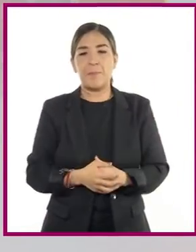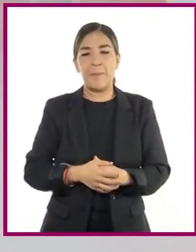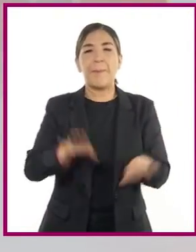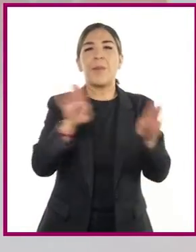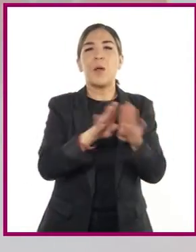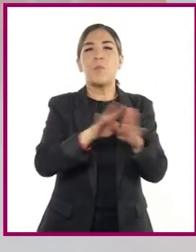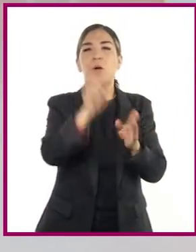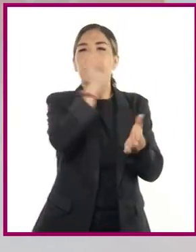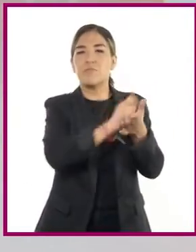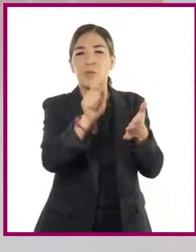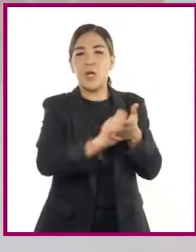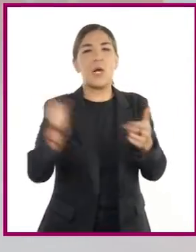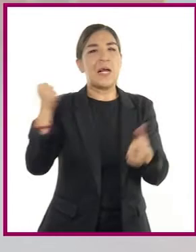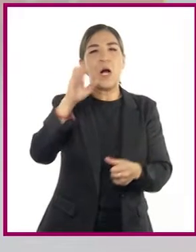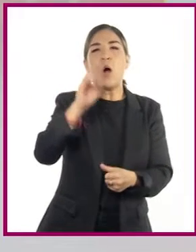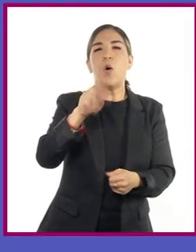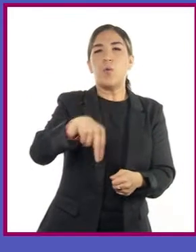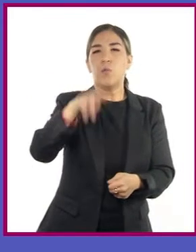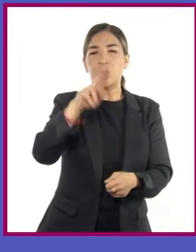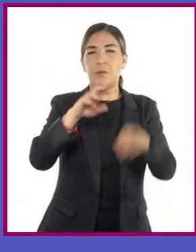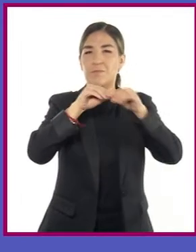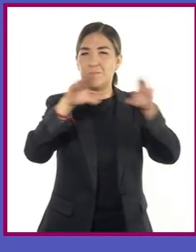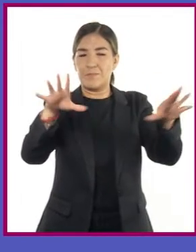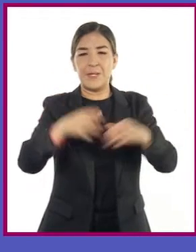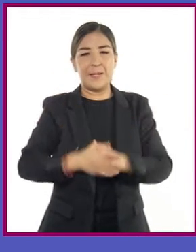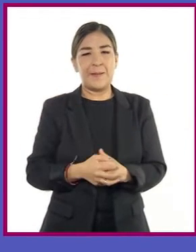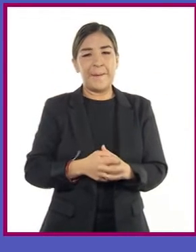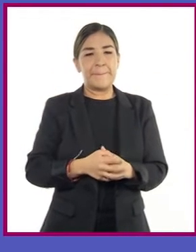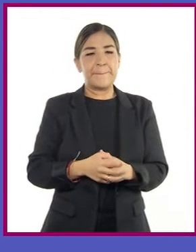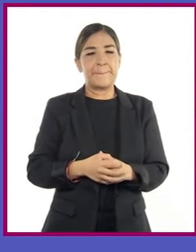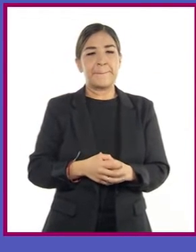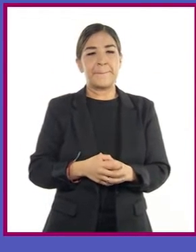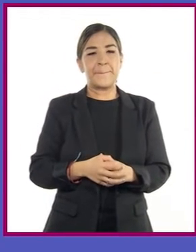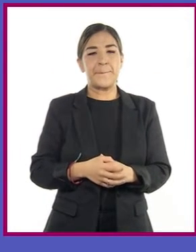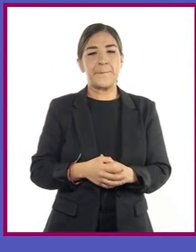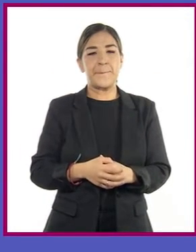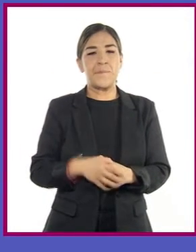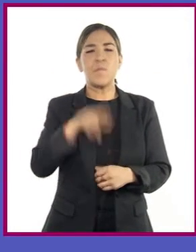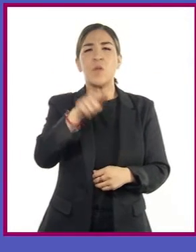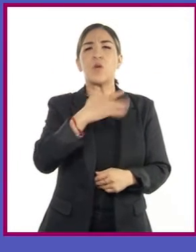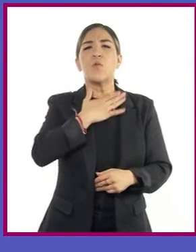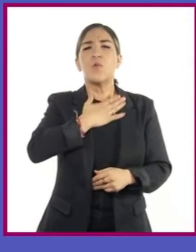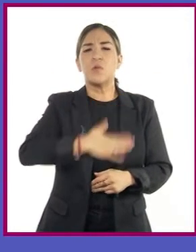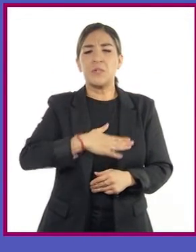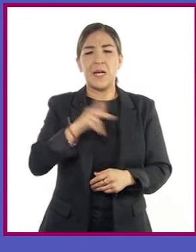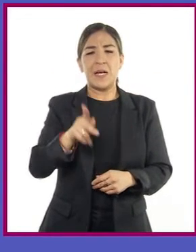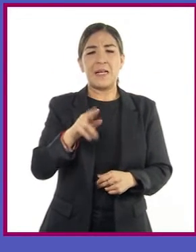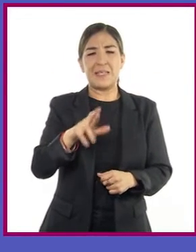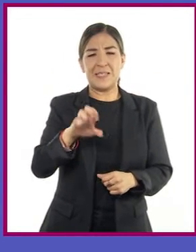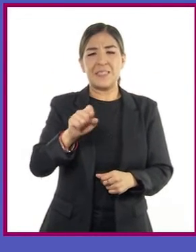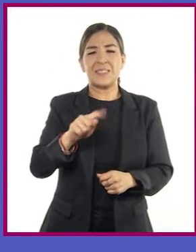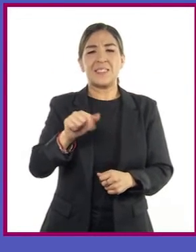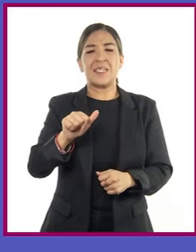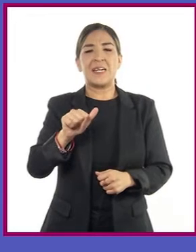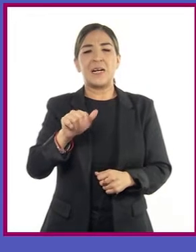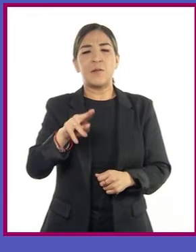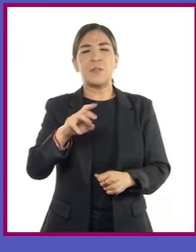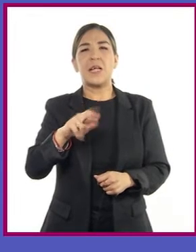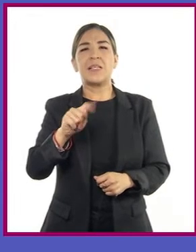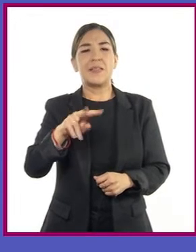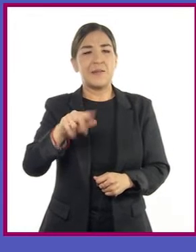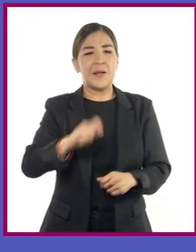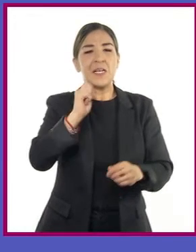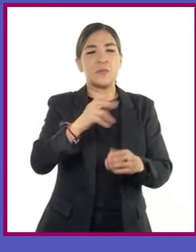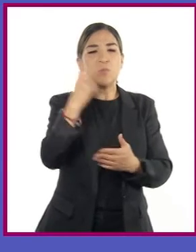de la Organización de las Naciones Unidas. Los programas de justicia restaurativa se basan en el principio fundamental de que